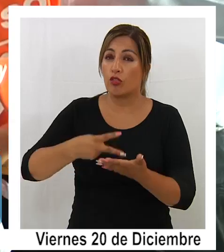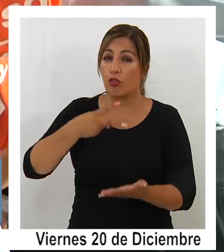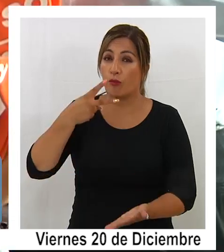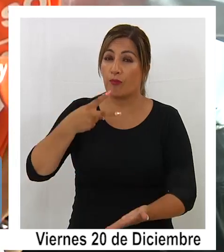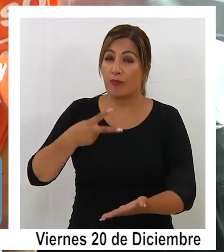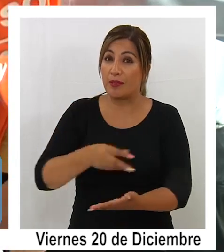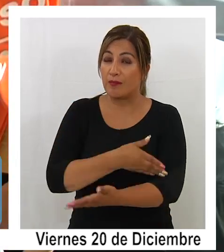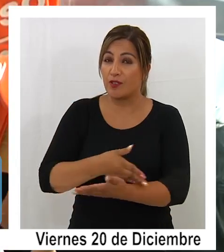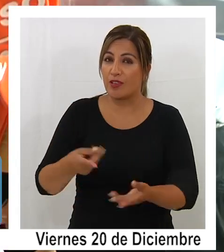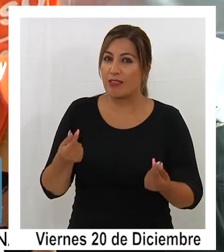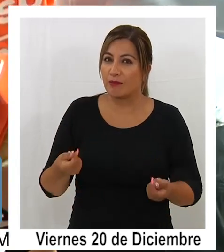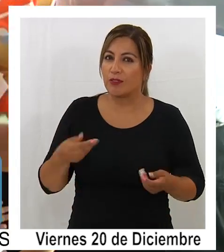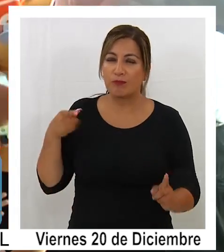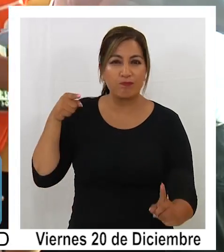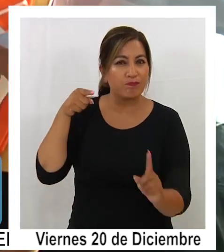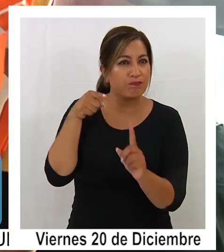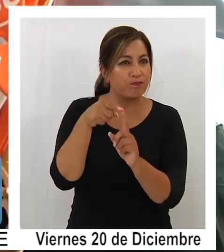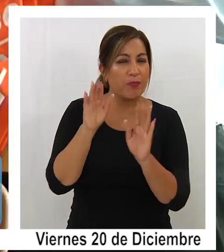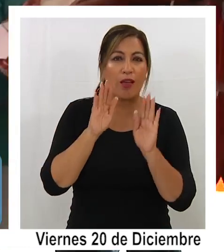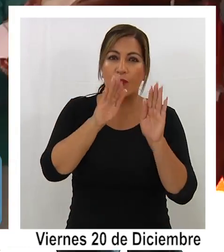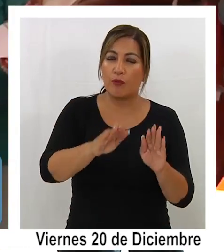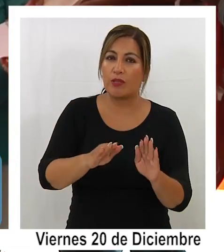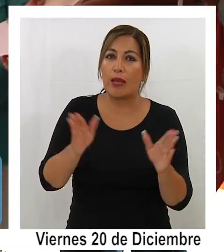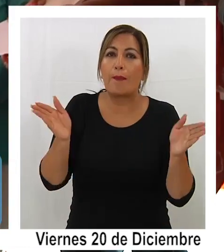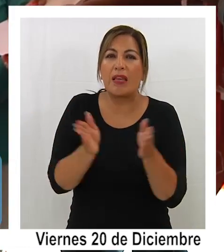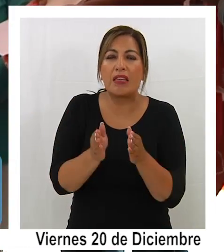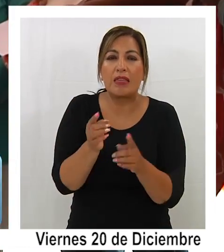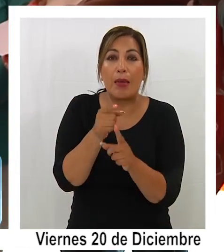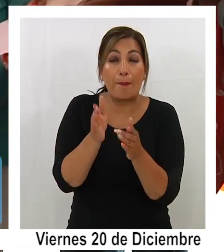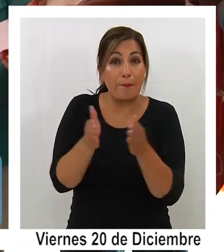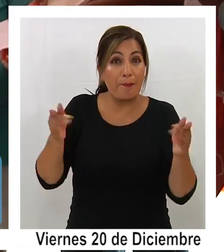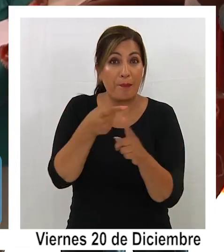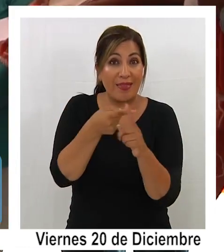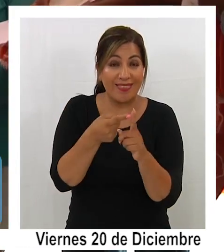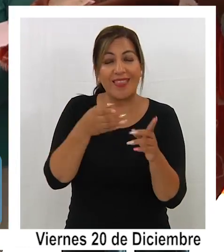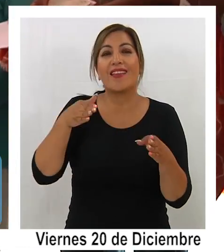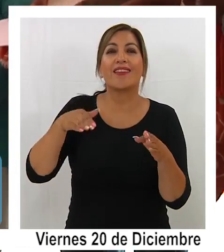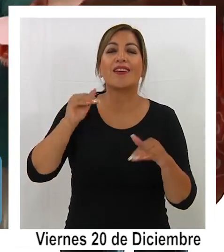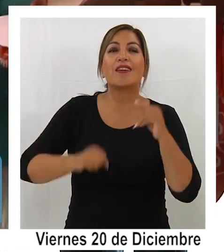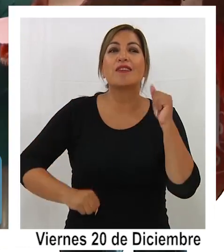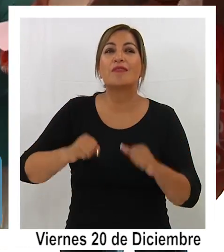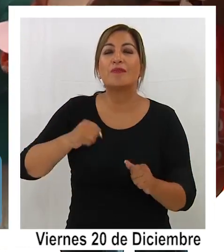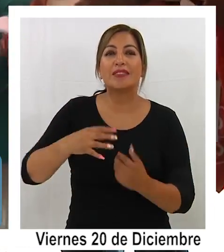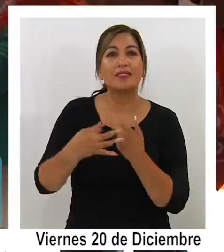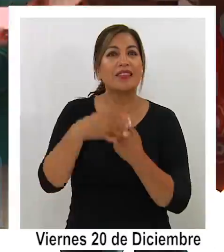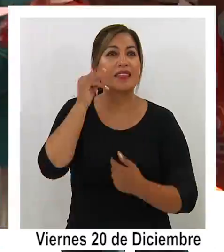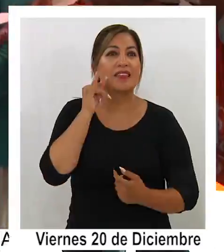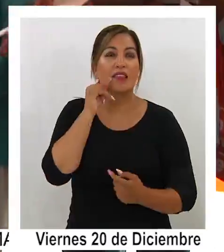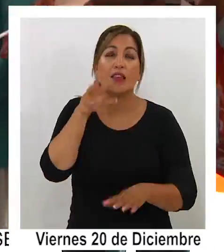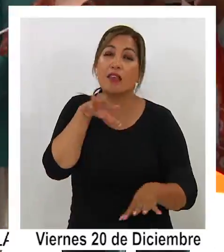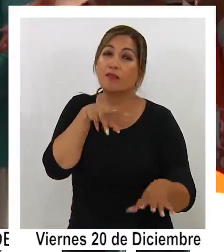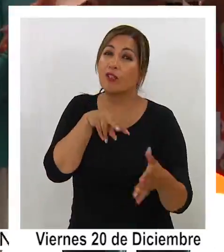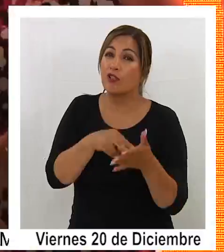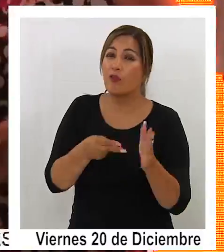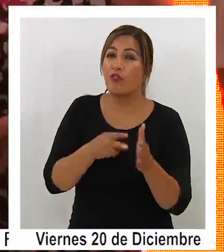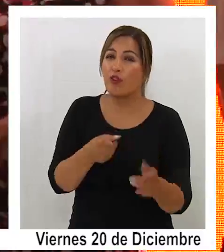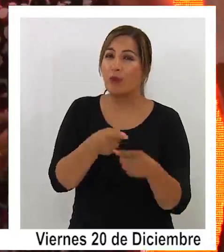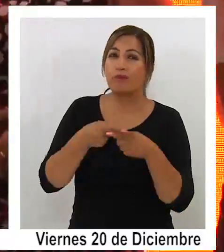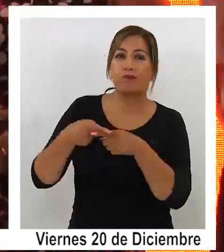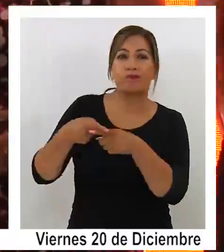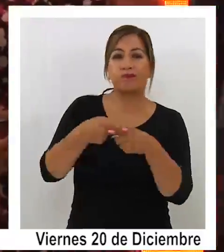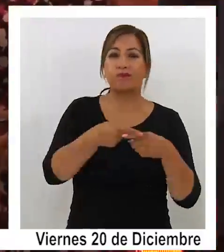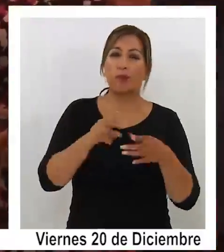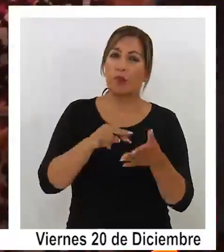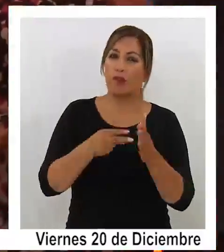de 2.000 millones de pesos está destinado a apoyar a pequeñas y medianas empresas de la región cuyas actividades se vieron afectadas